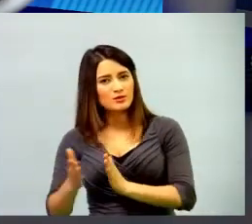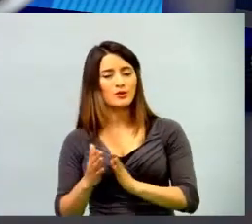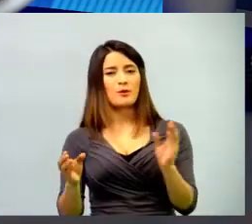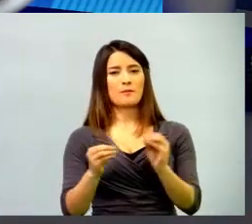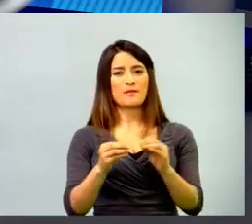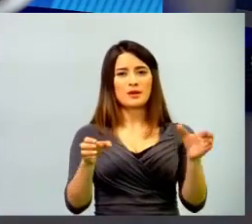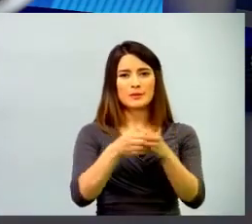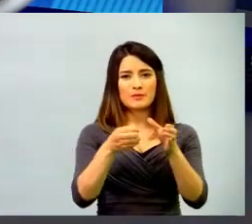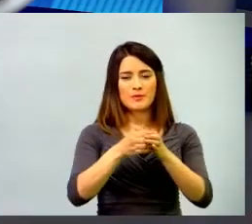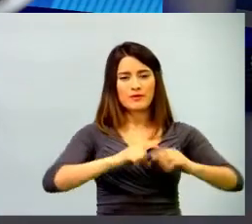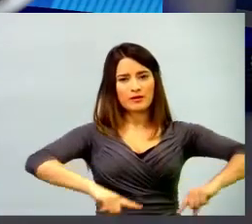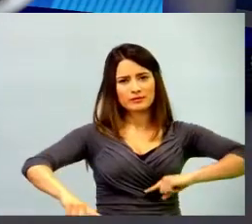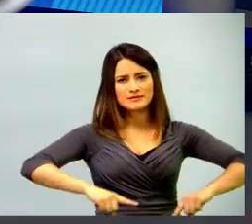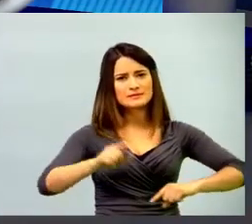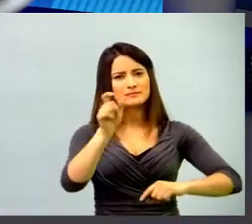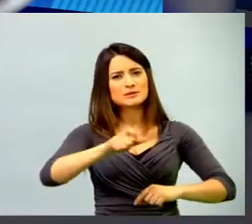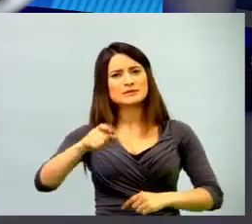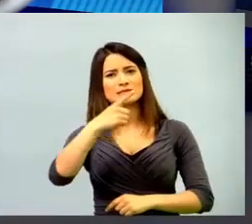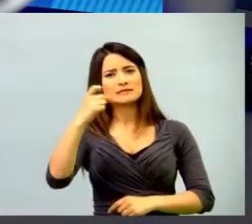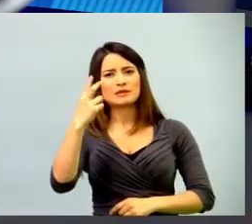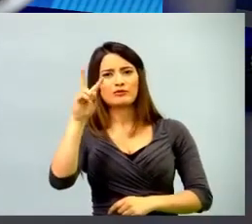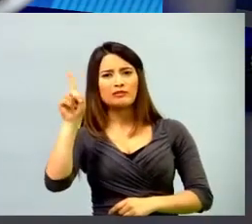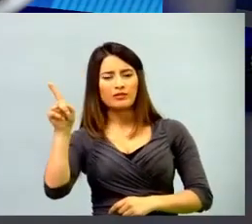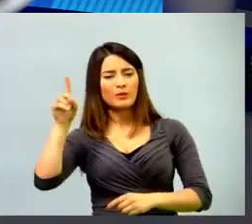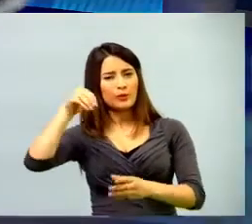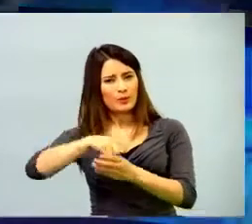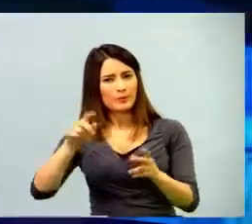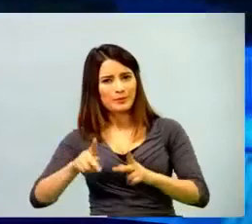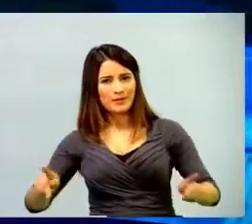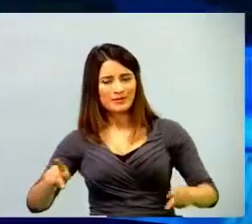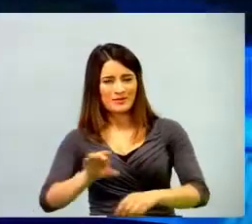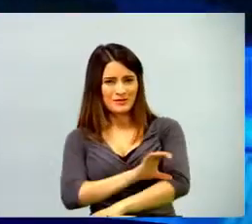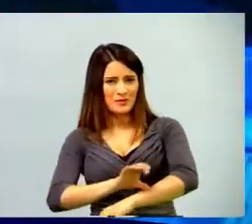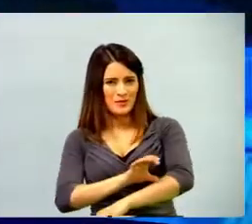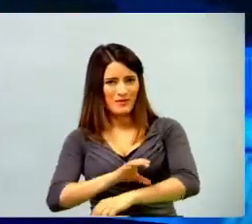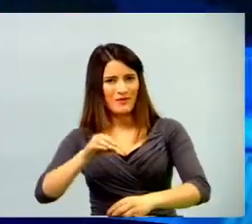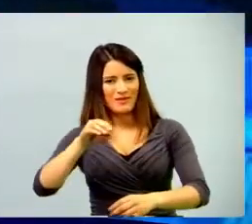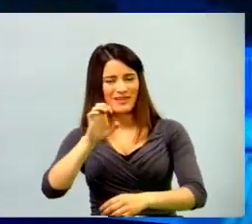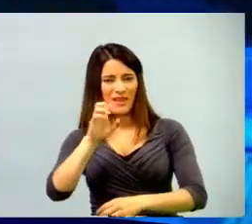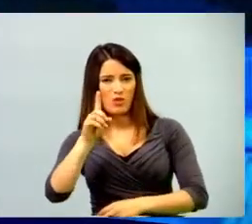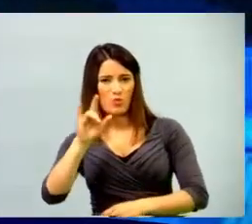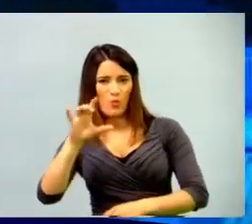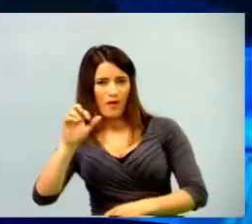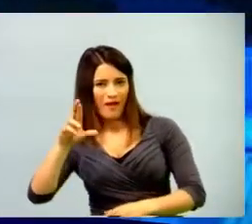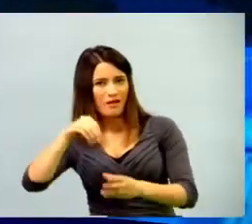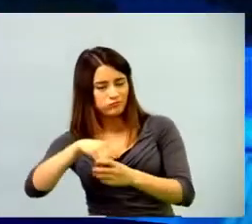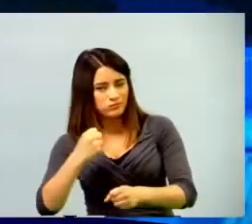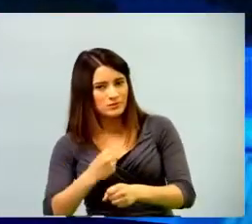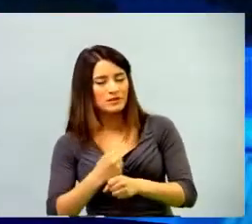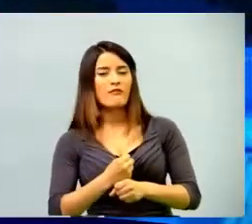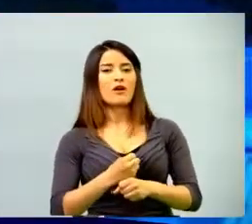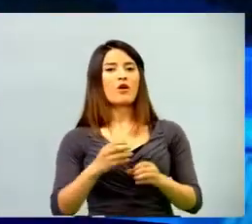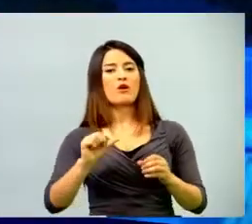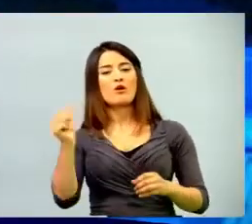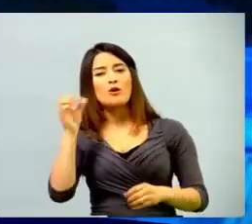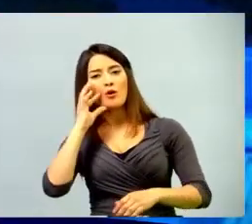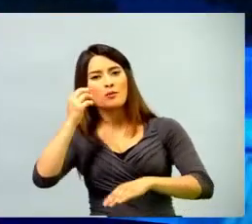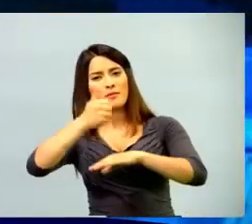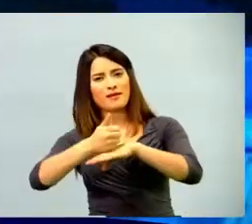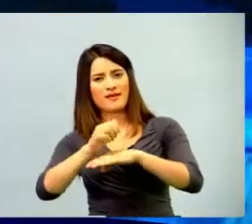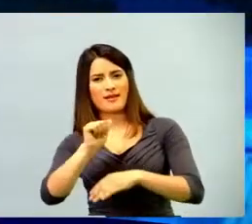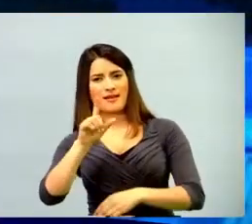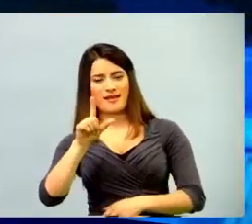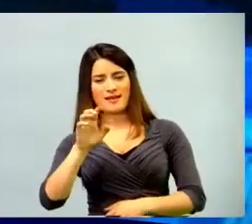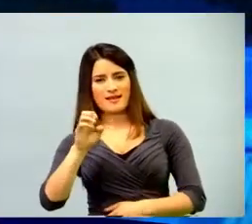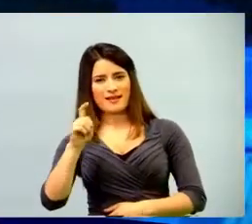a todos los 121 trabajadores de Computadores para Educar, a nuestro secretario general Alexander Jaimes, que hoy se encuentra en el